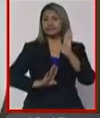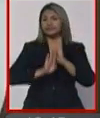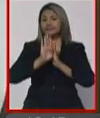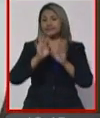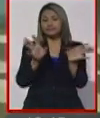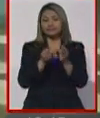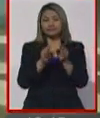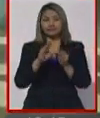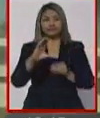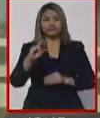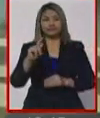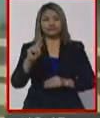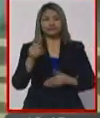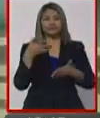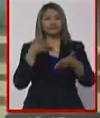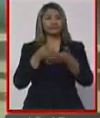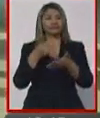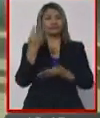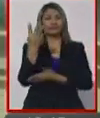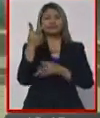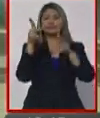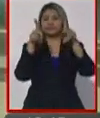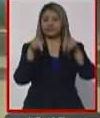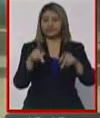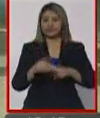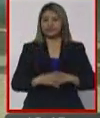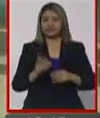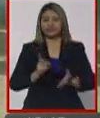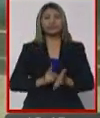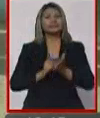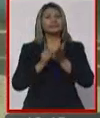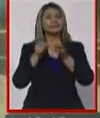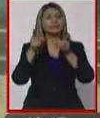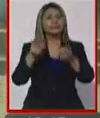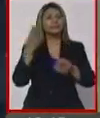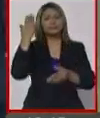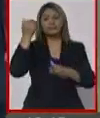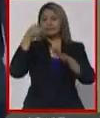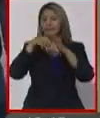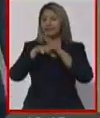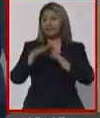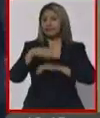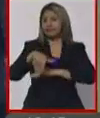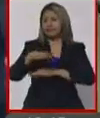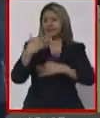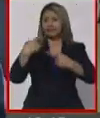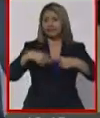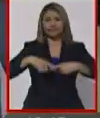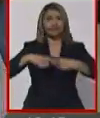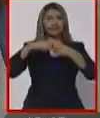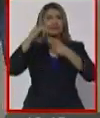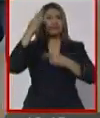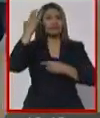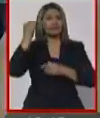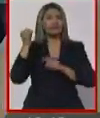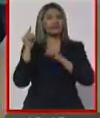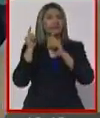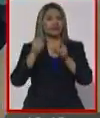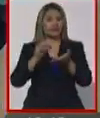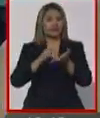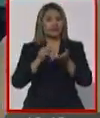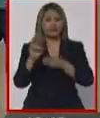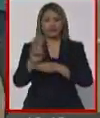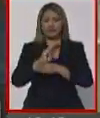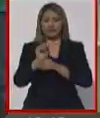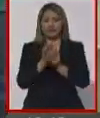a cabo la audiencia cautelar contra 4 ambientalistas denunciados por allanamiento. Sin embargo, fue suspendida debido a la inasistencia